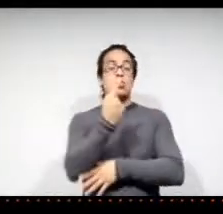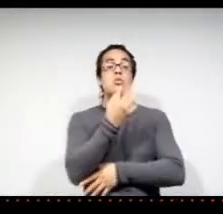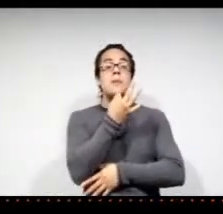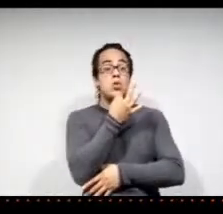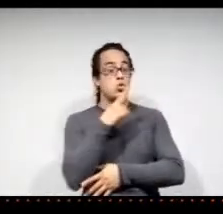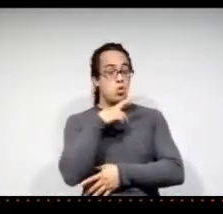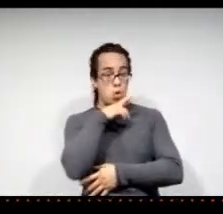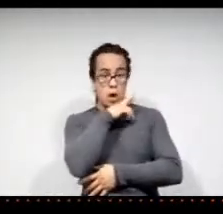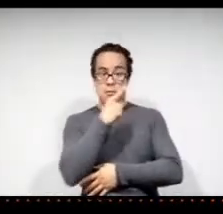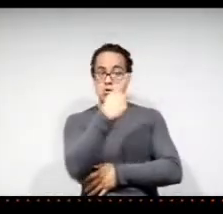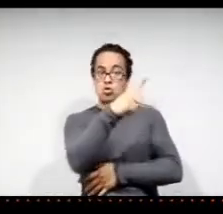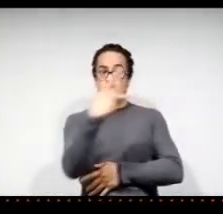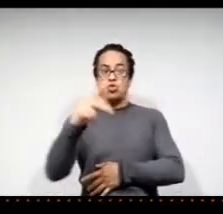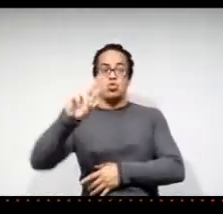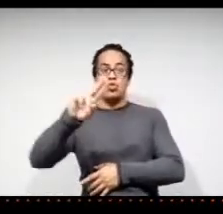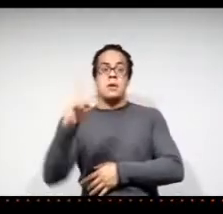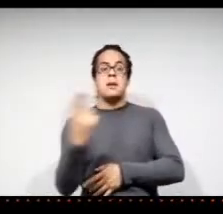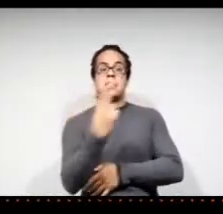sus instituciones.